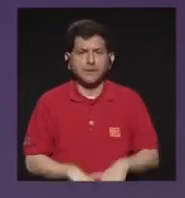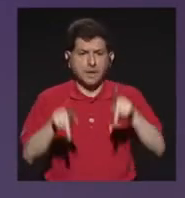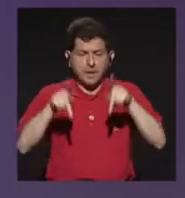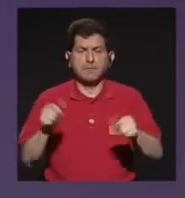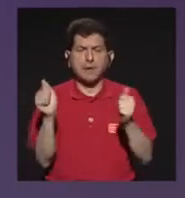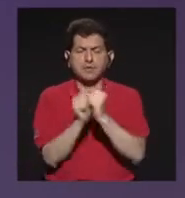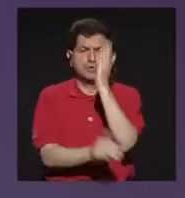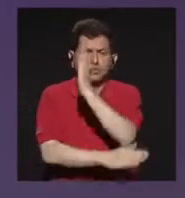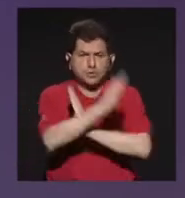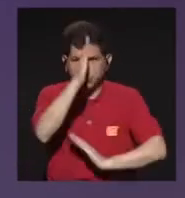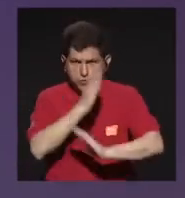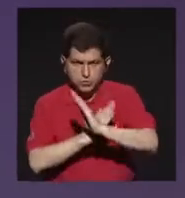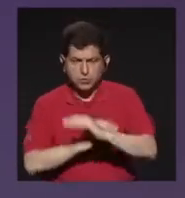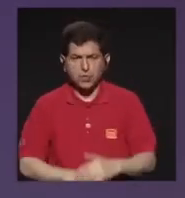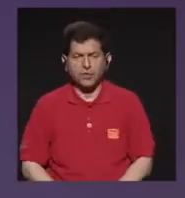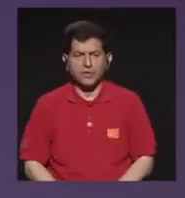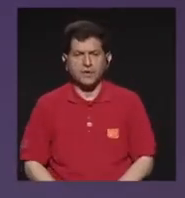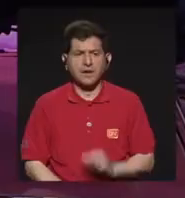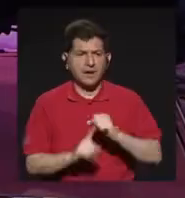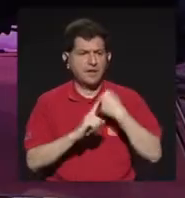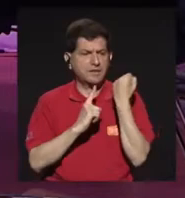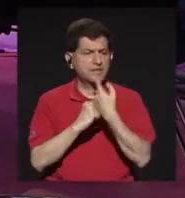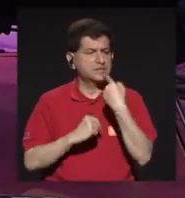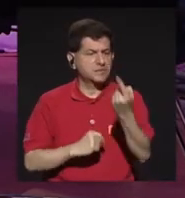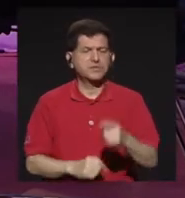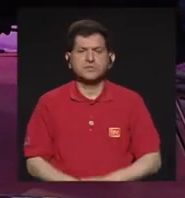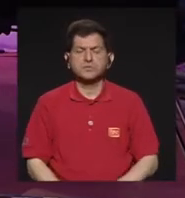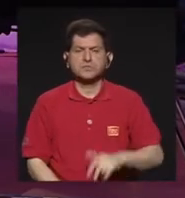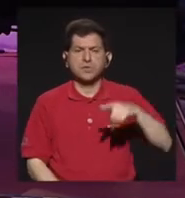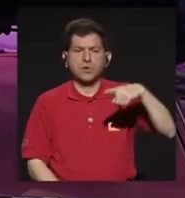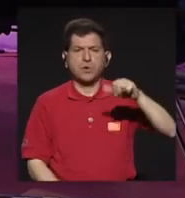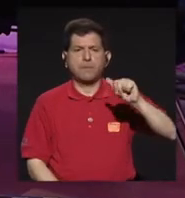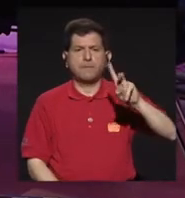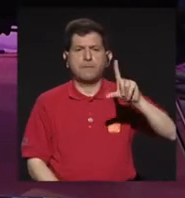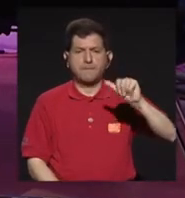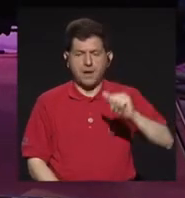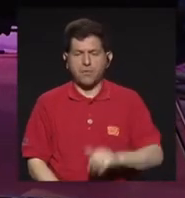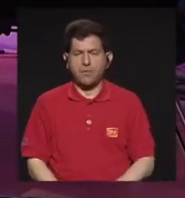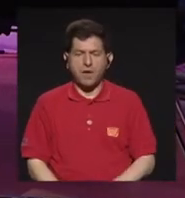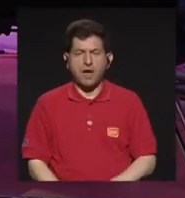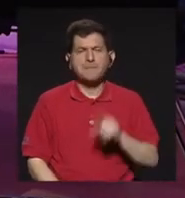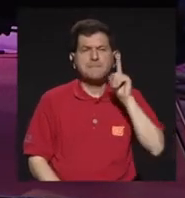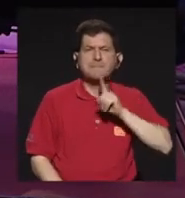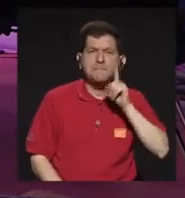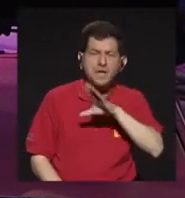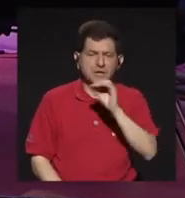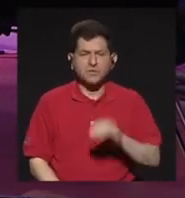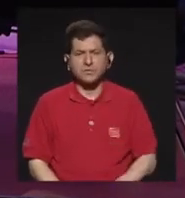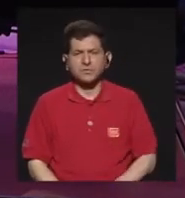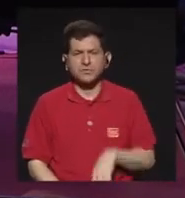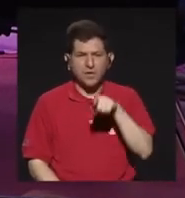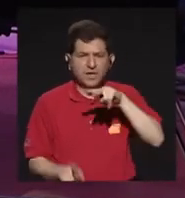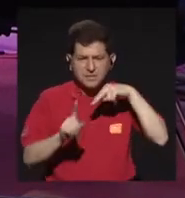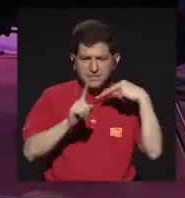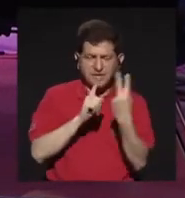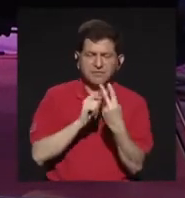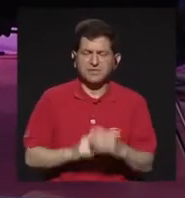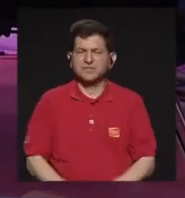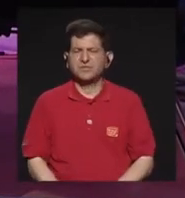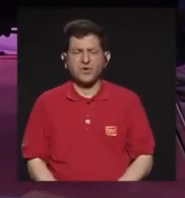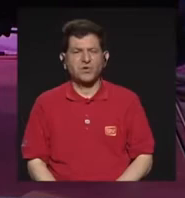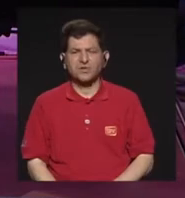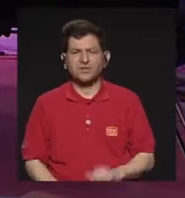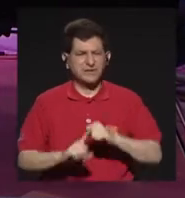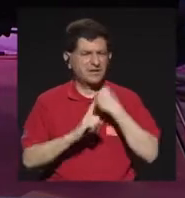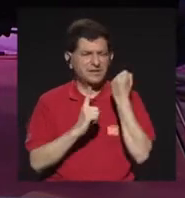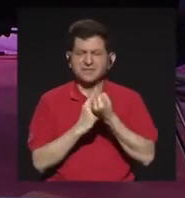con discapacidad se ha dado eso que dice Paula, ¿verdad? Esos mitos, esa visión de asexualidad, y uno cuando